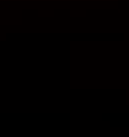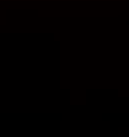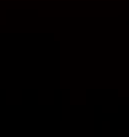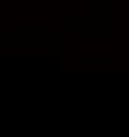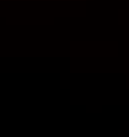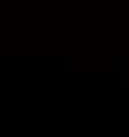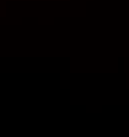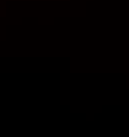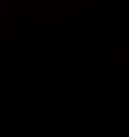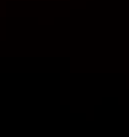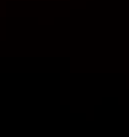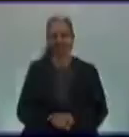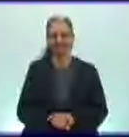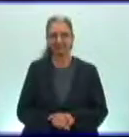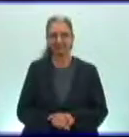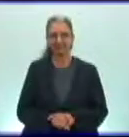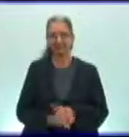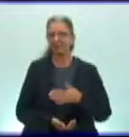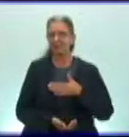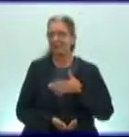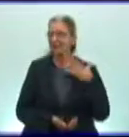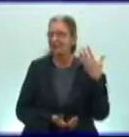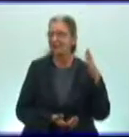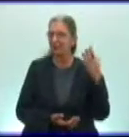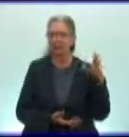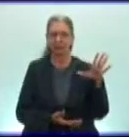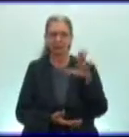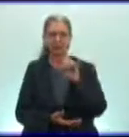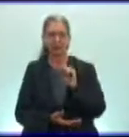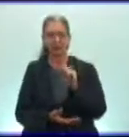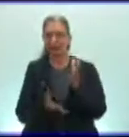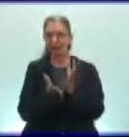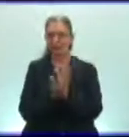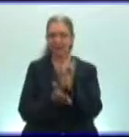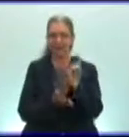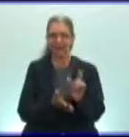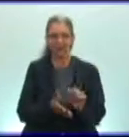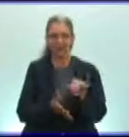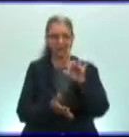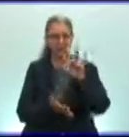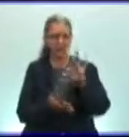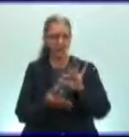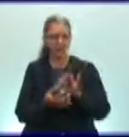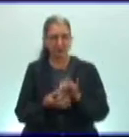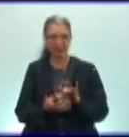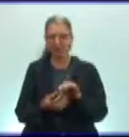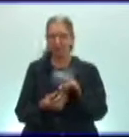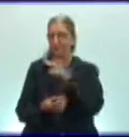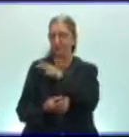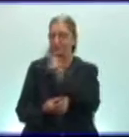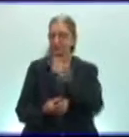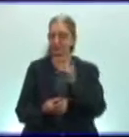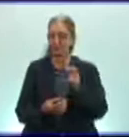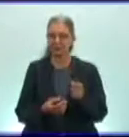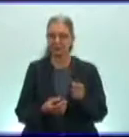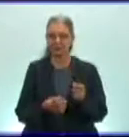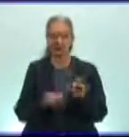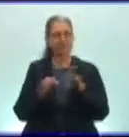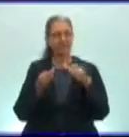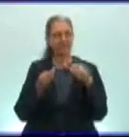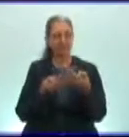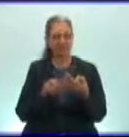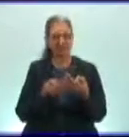Mis saludos para todos los estudiantes de octavo grado, para sus profesores, familiares y público en general que